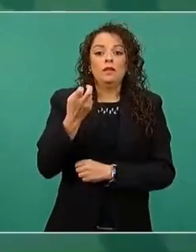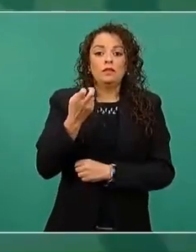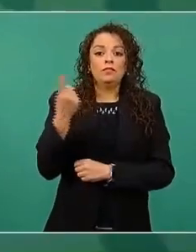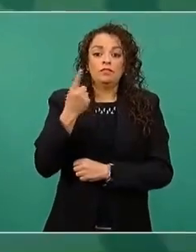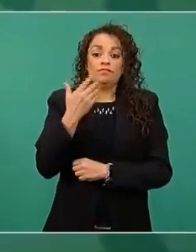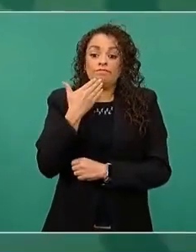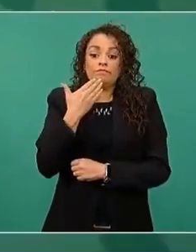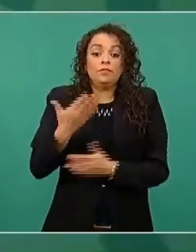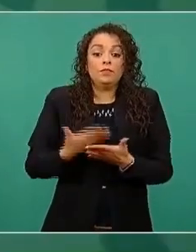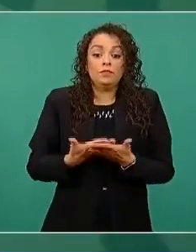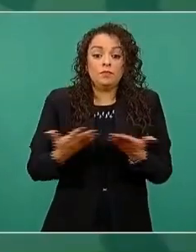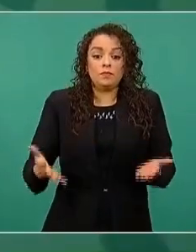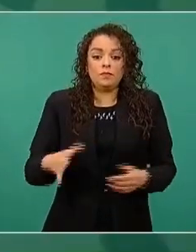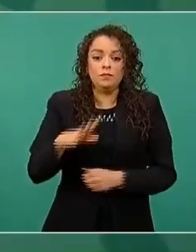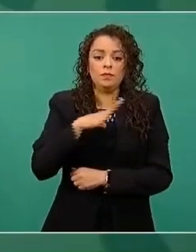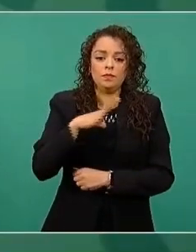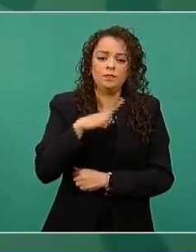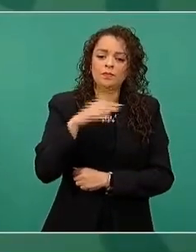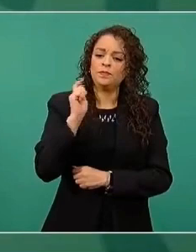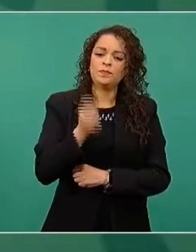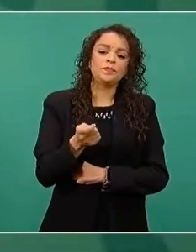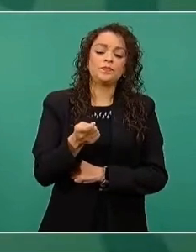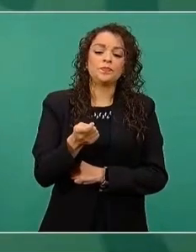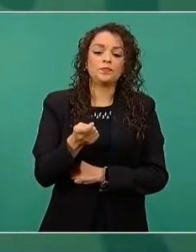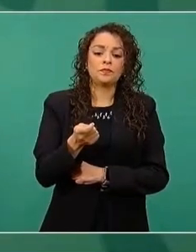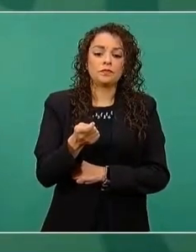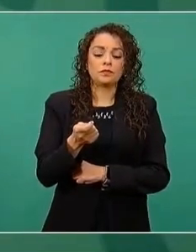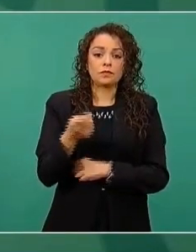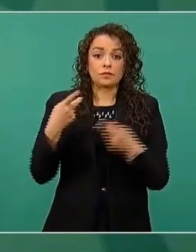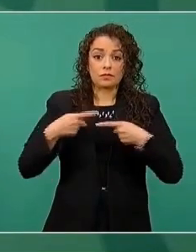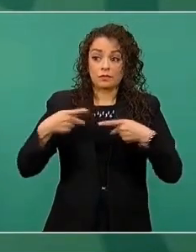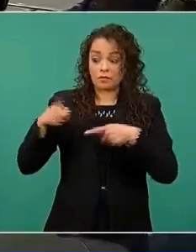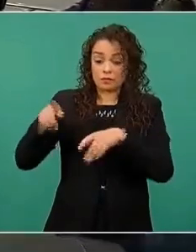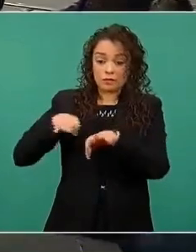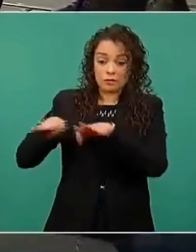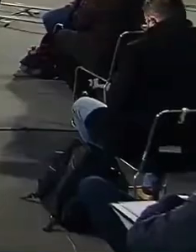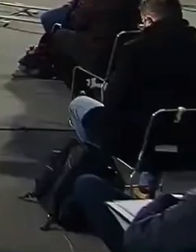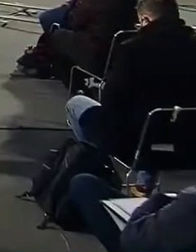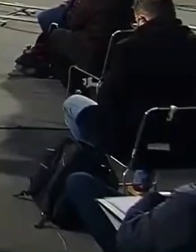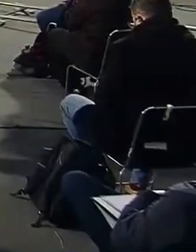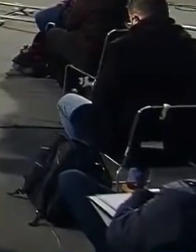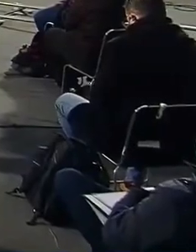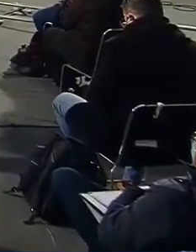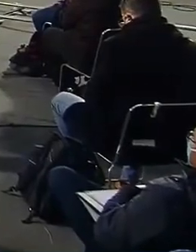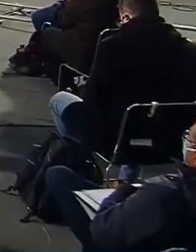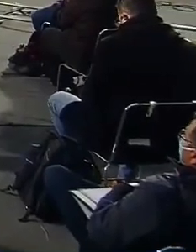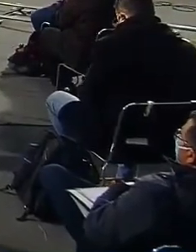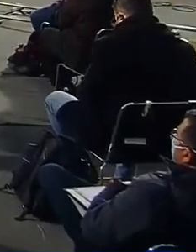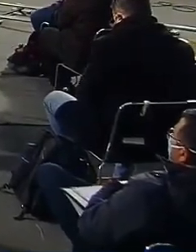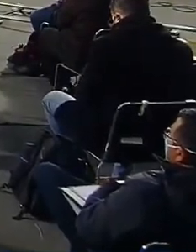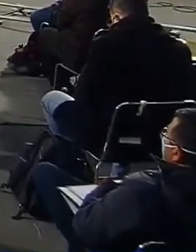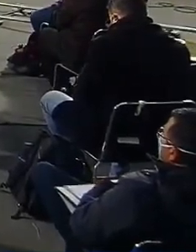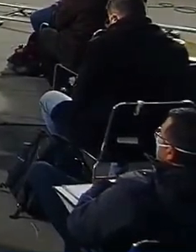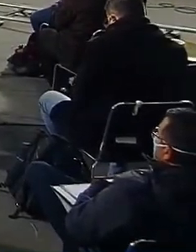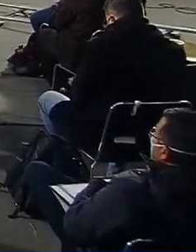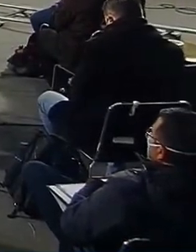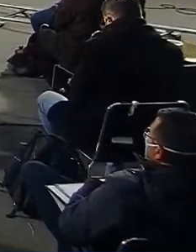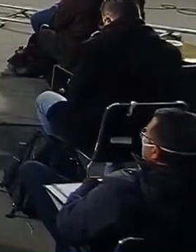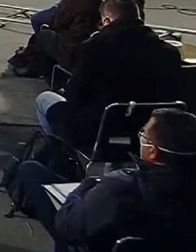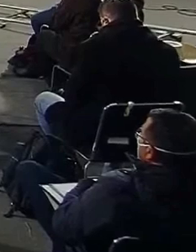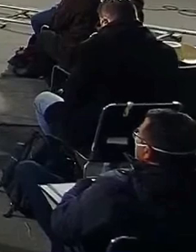existe esto de que un trabajador o un grupo de trabajadores, un sindicato, puede